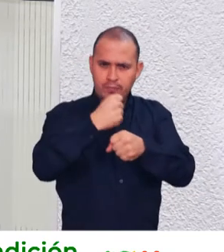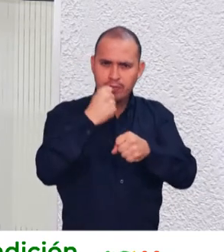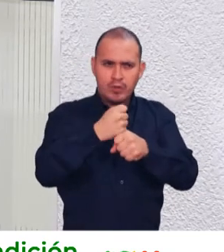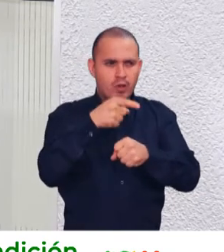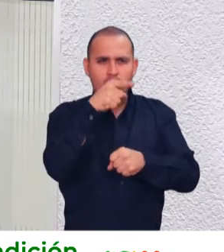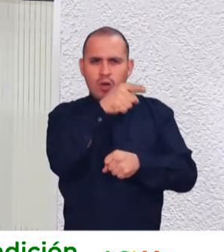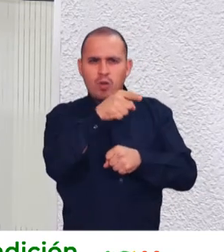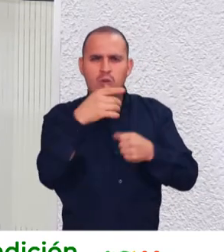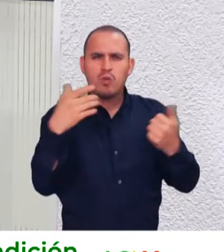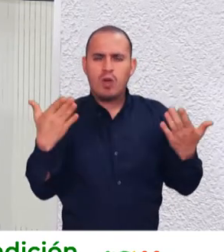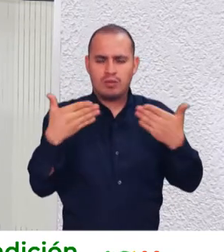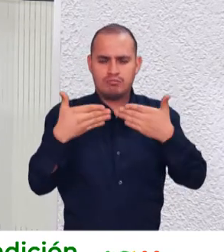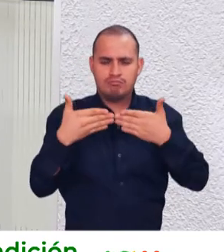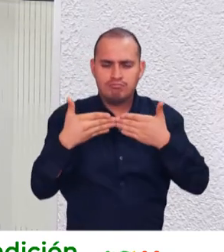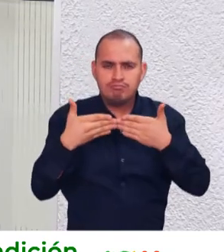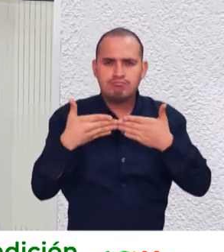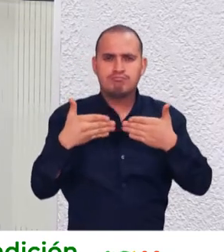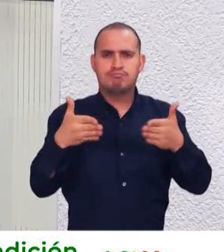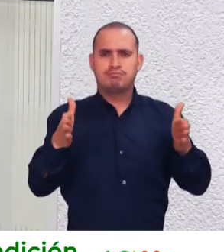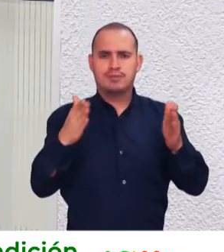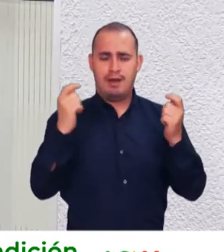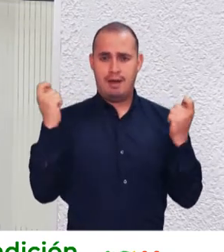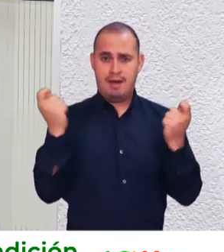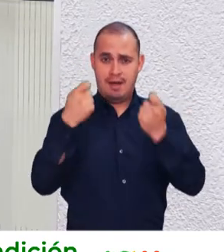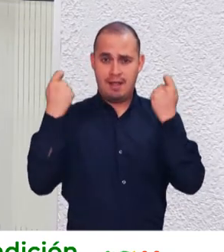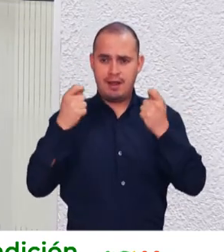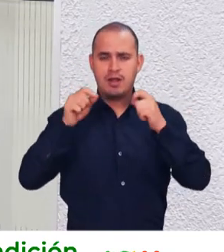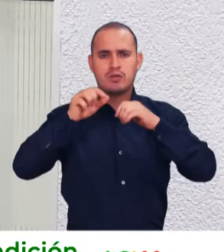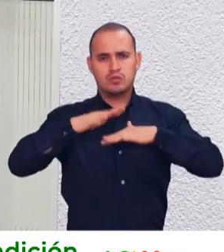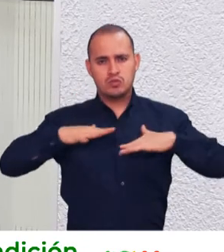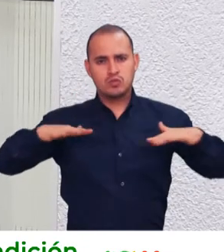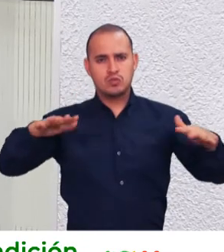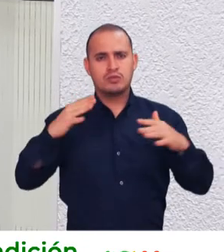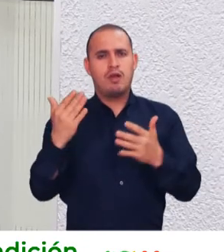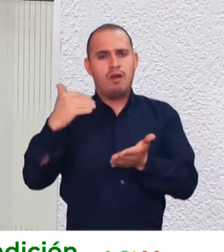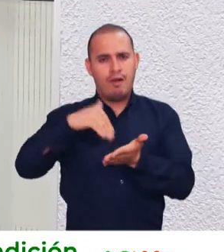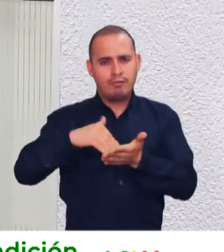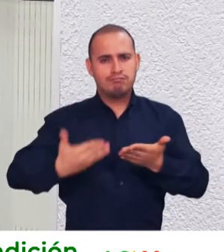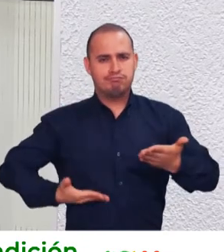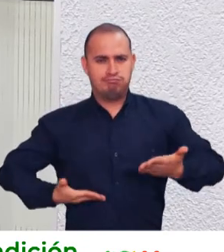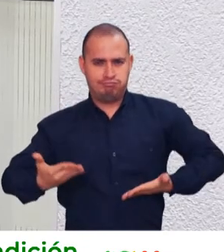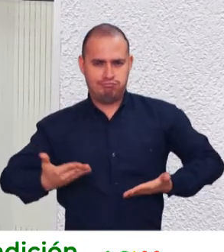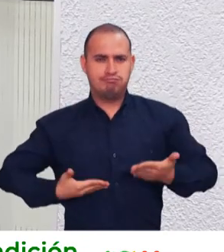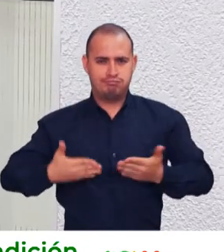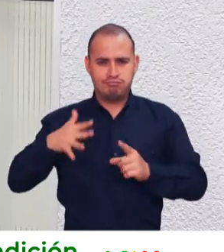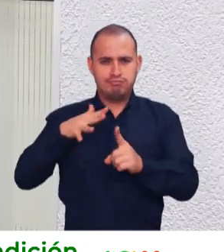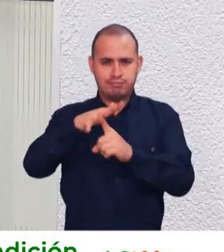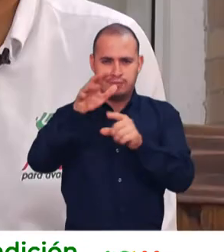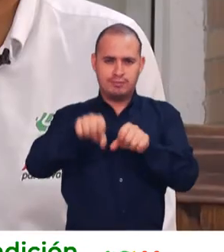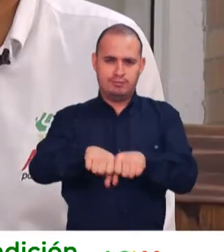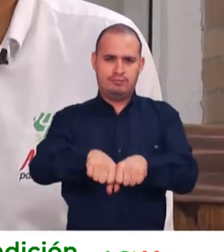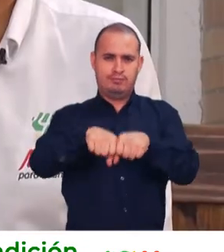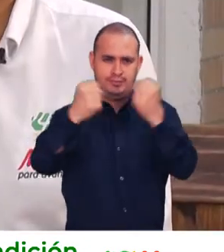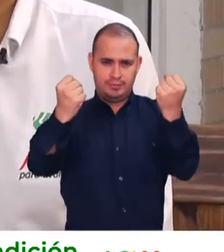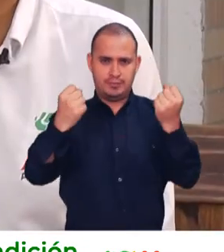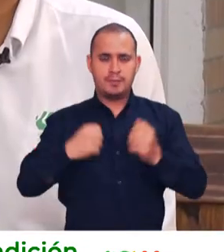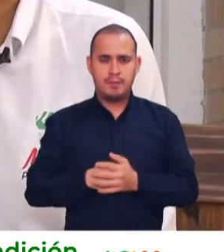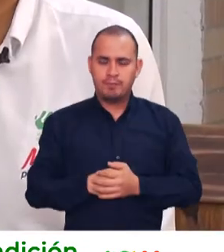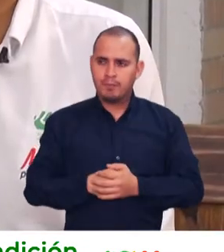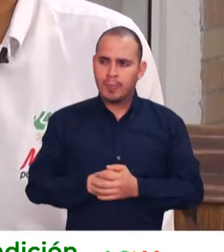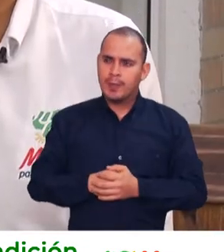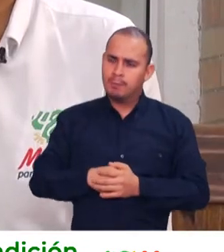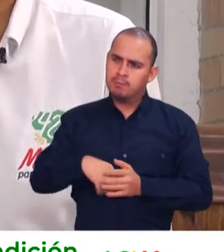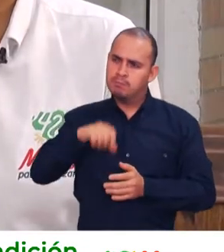fuerte que fue el de la reactivación económica para un sector que, como conocemos, ha sido el más golpeado.